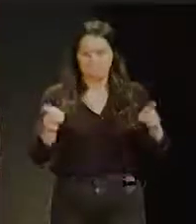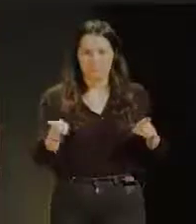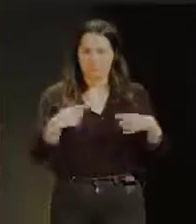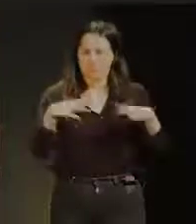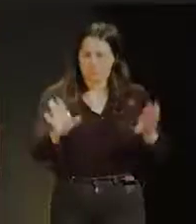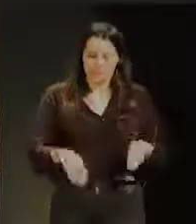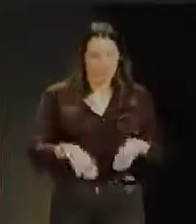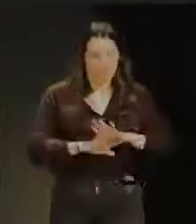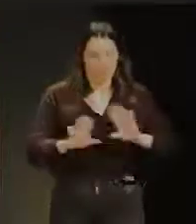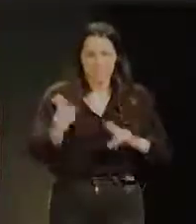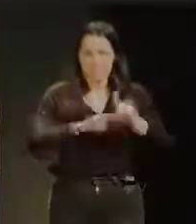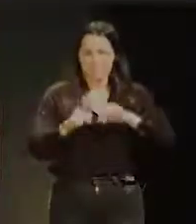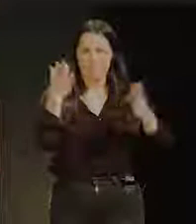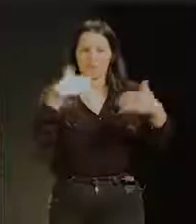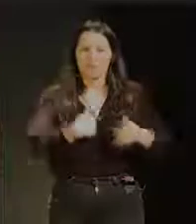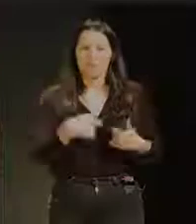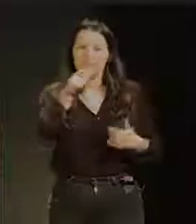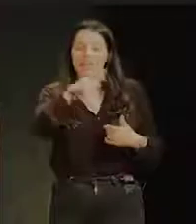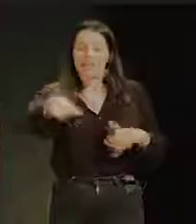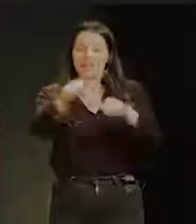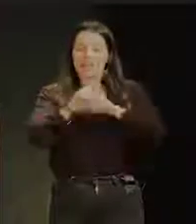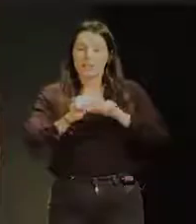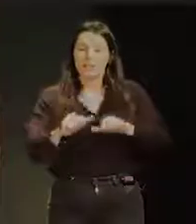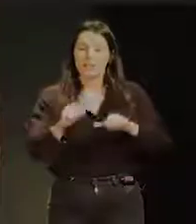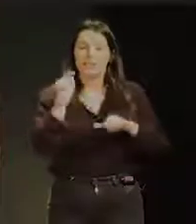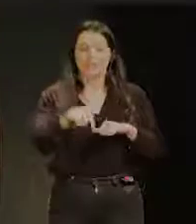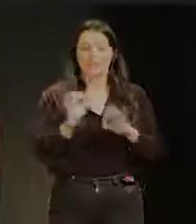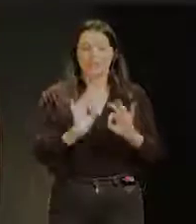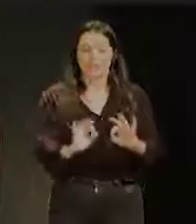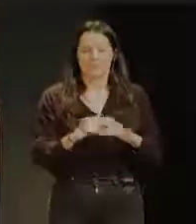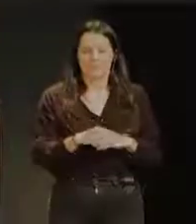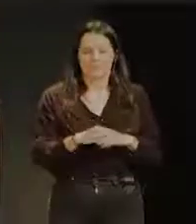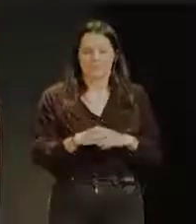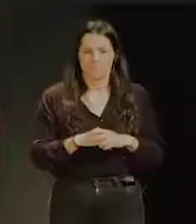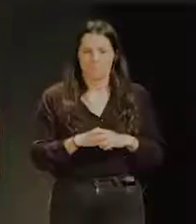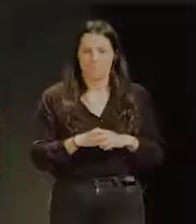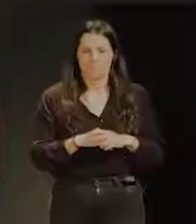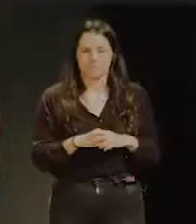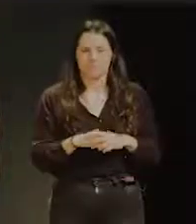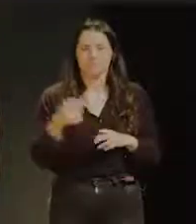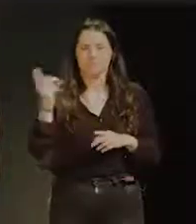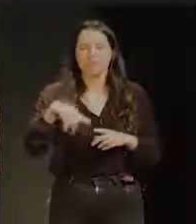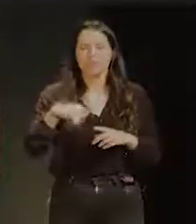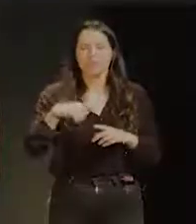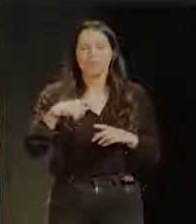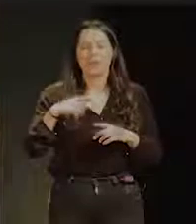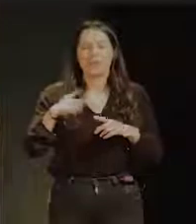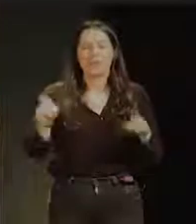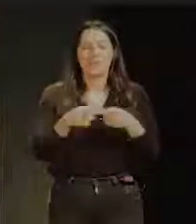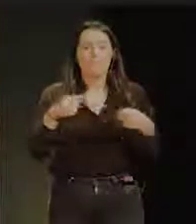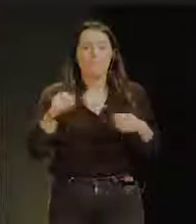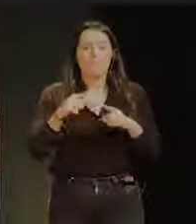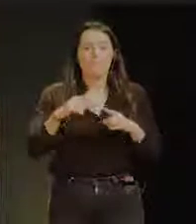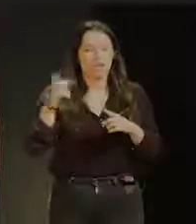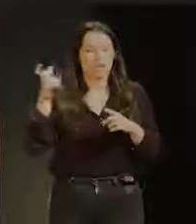se acepta tal cual y la gente espera que esto sea así. Y el volumen de la música,